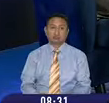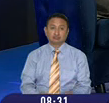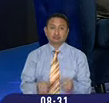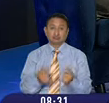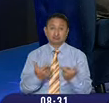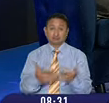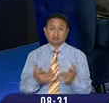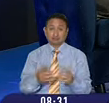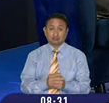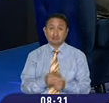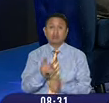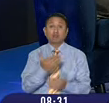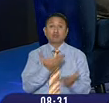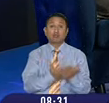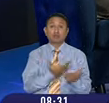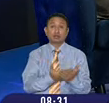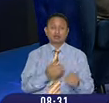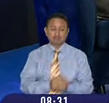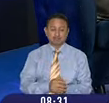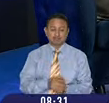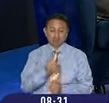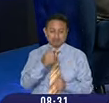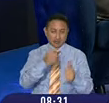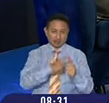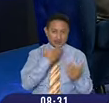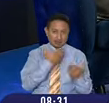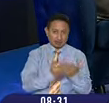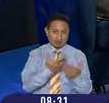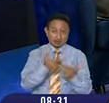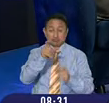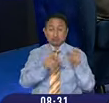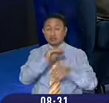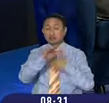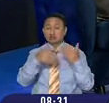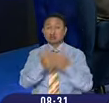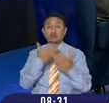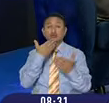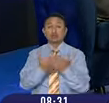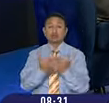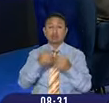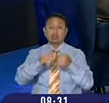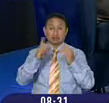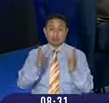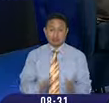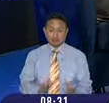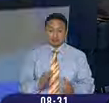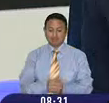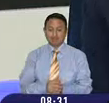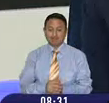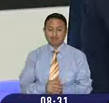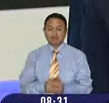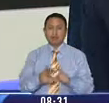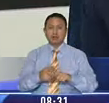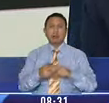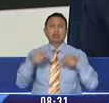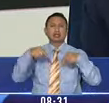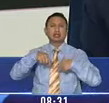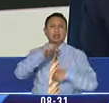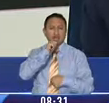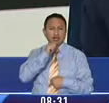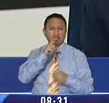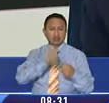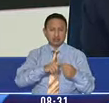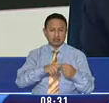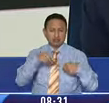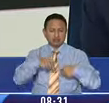son las propuestas? Bueno, Roberto, gracias, buenos días a la ciudadanía, a los quiteños de manera particular. Lo que hace falta a Quito y lo que